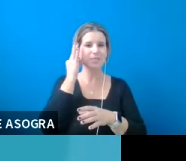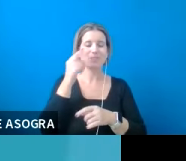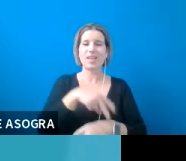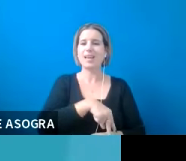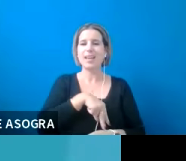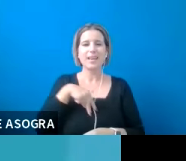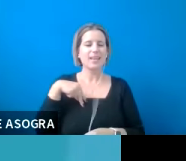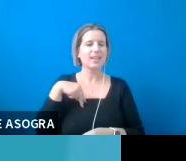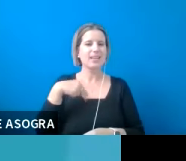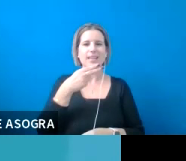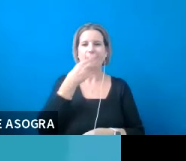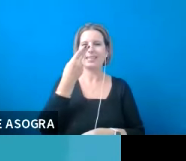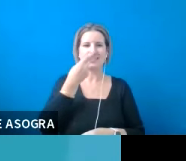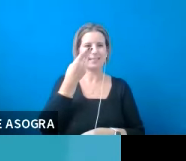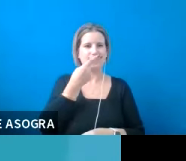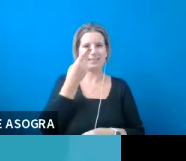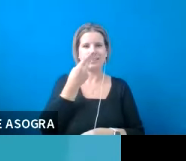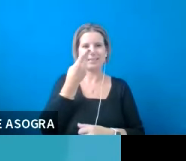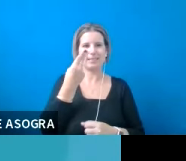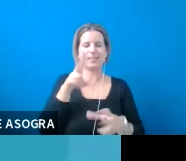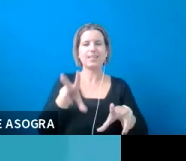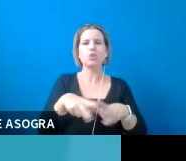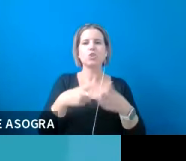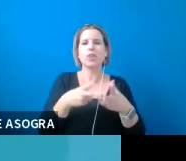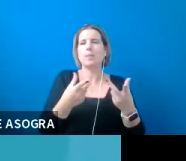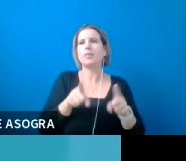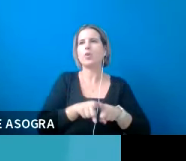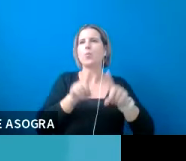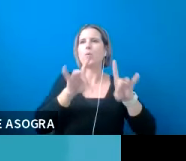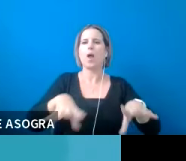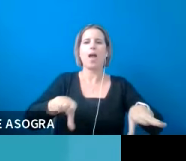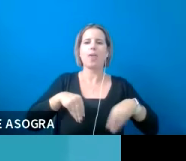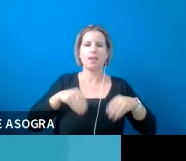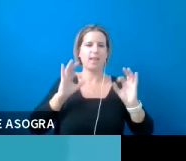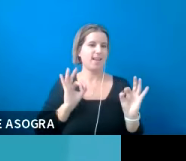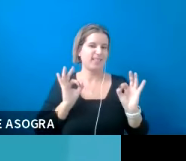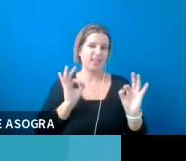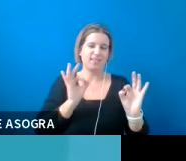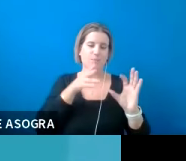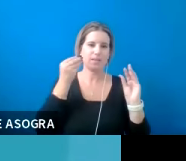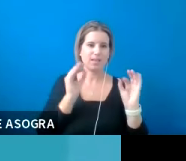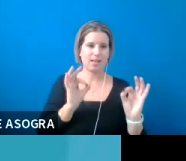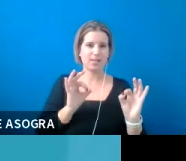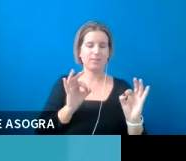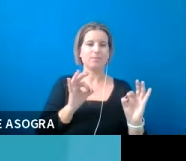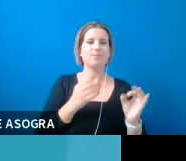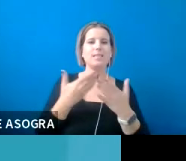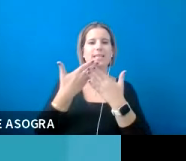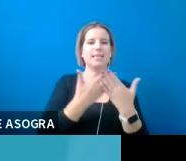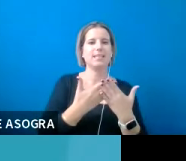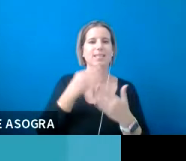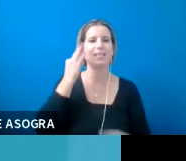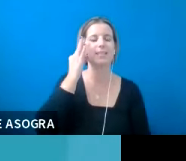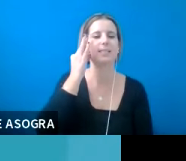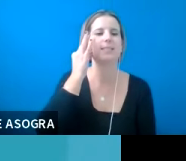intereses que están socialmente aceptados y en diferentes estudios se describe a estas niñas como poseedoras de